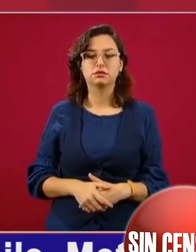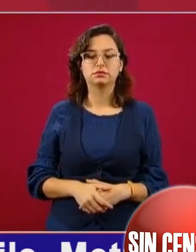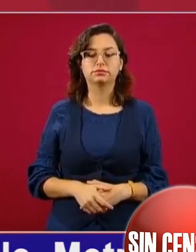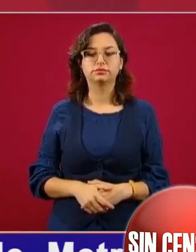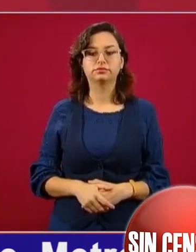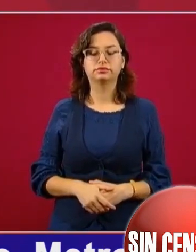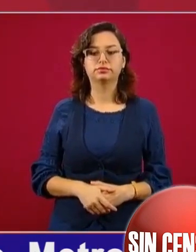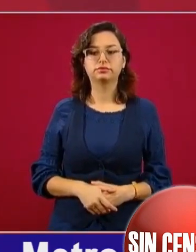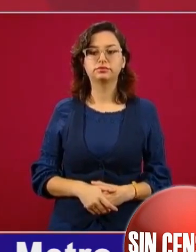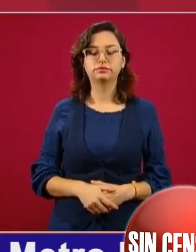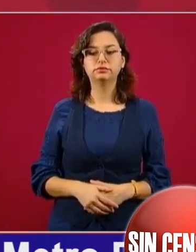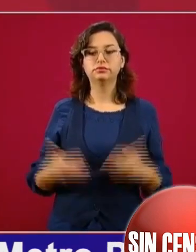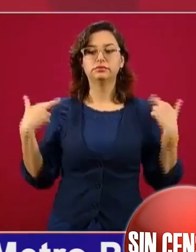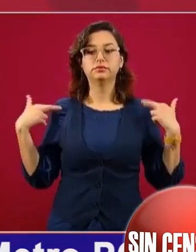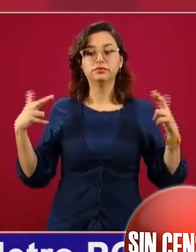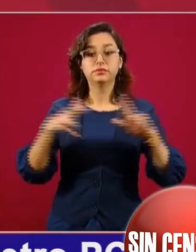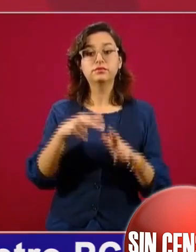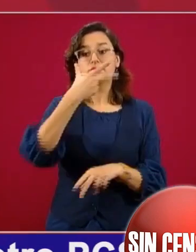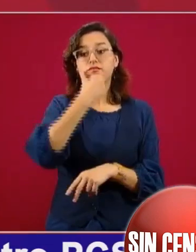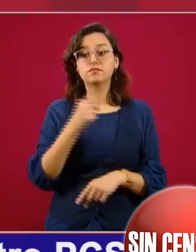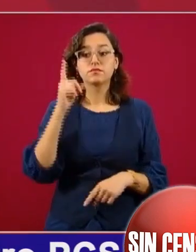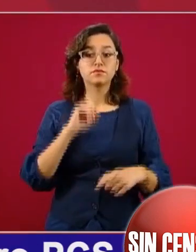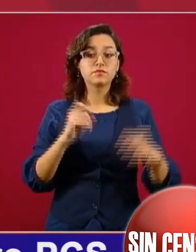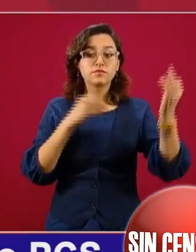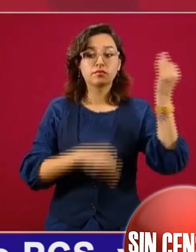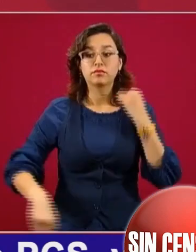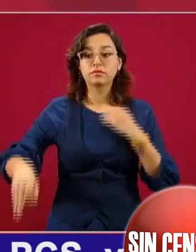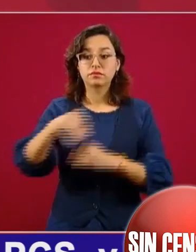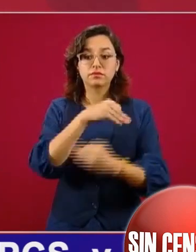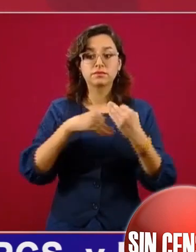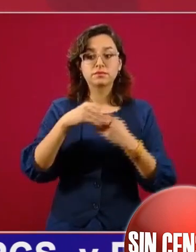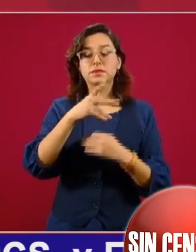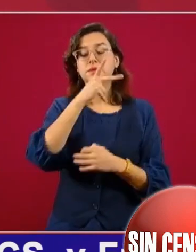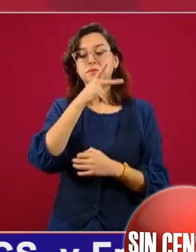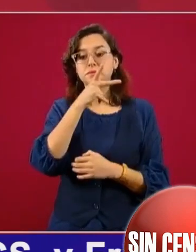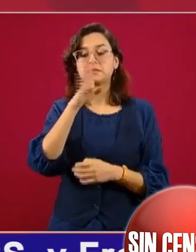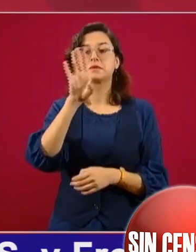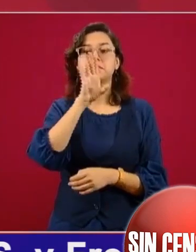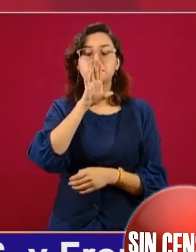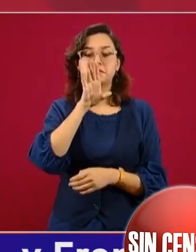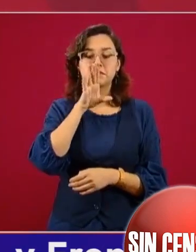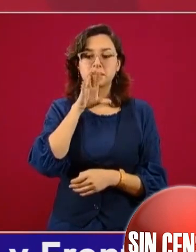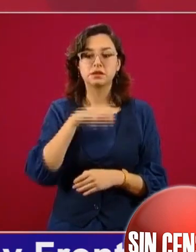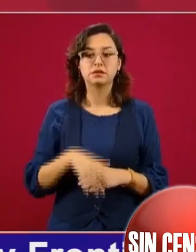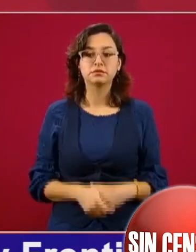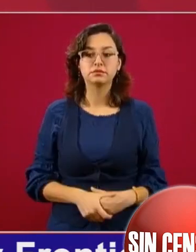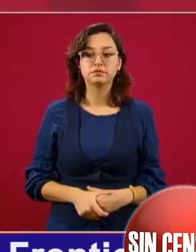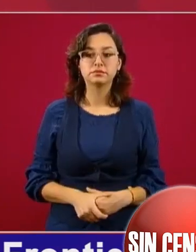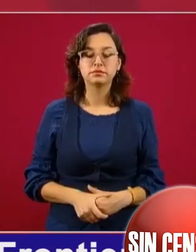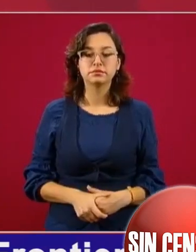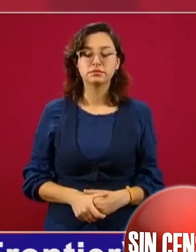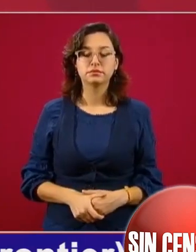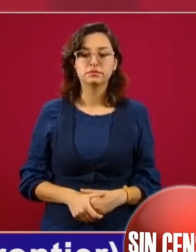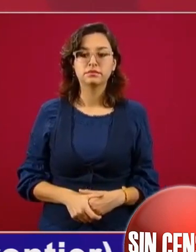a todas las maestras, a los maestros, madres, padres de familia,